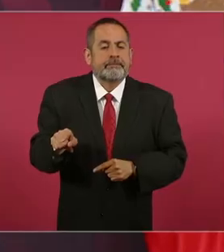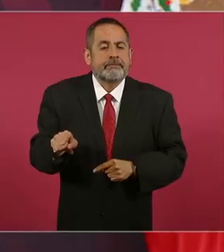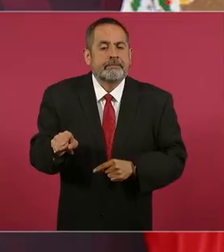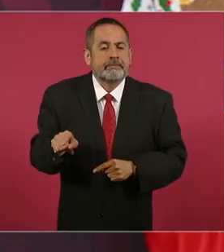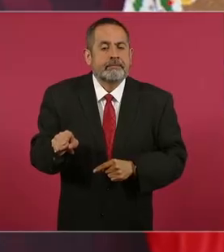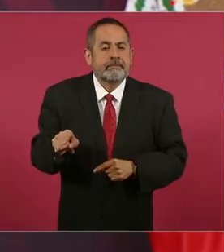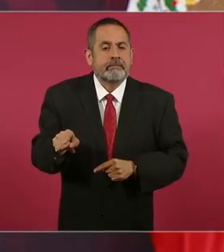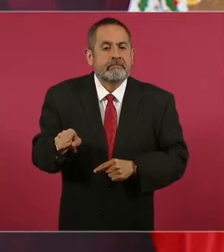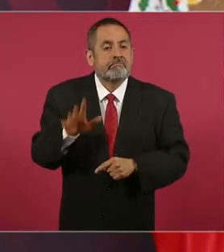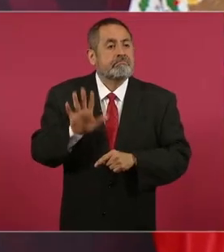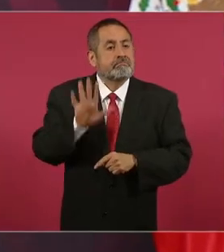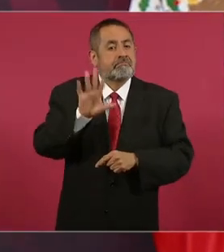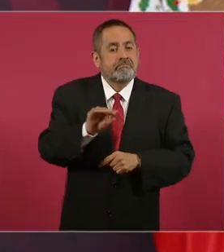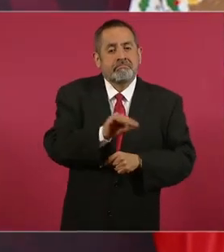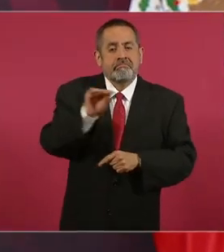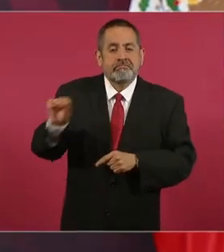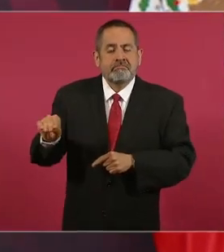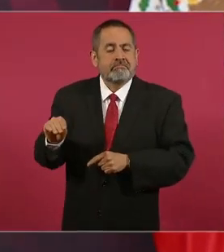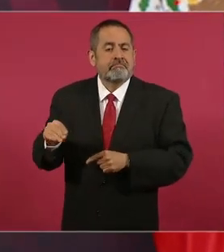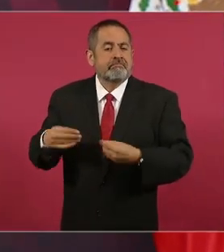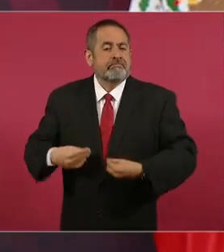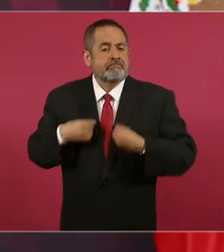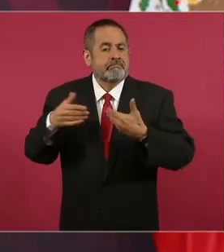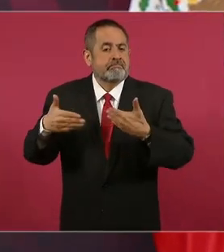Panamá, en Bocas del Toro,